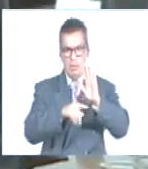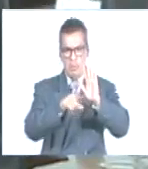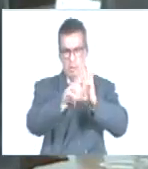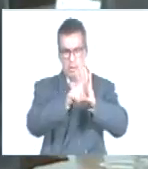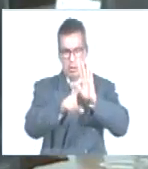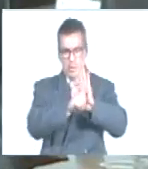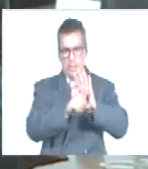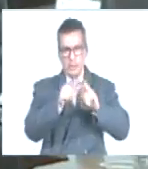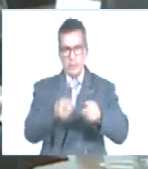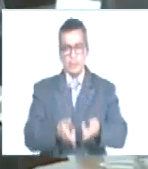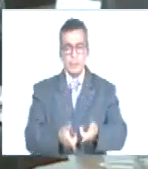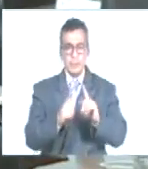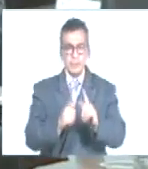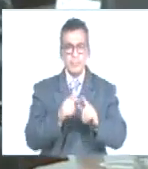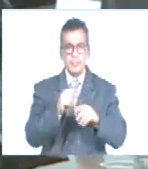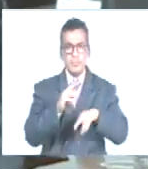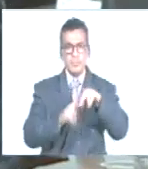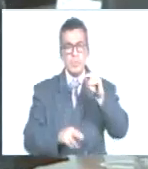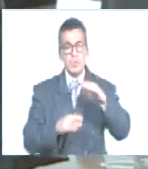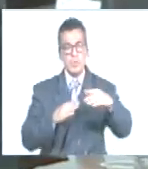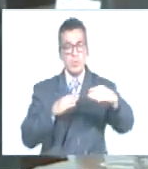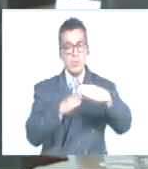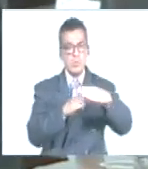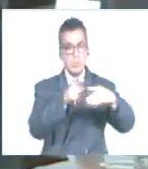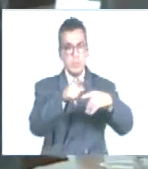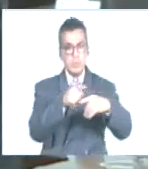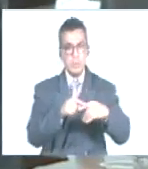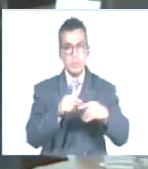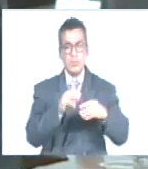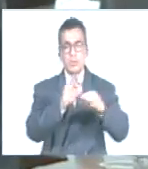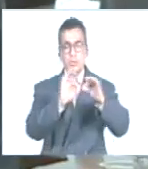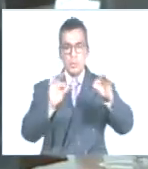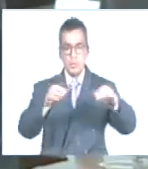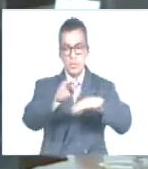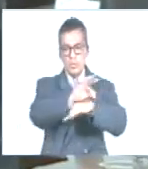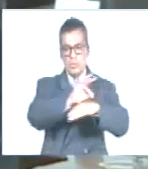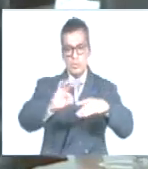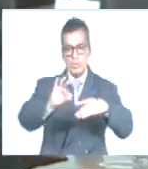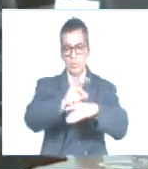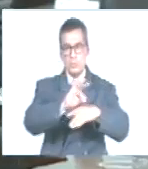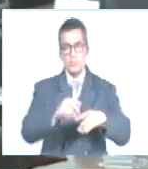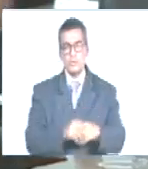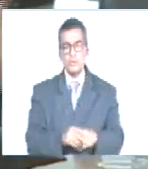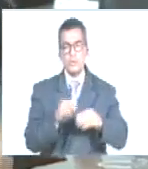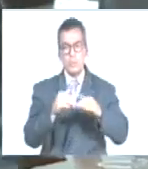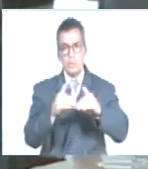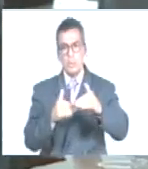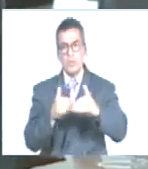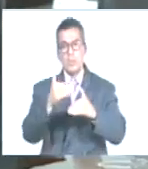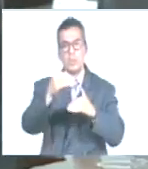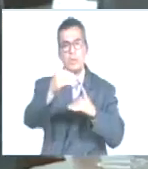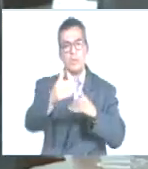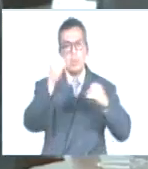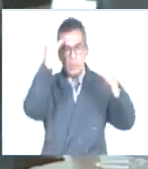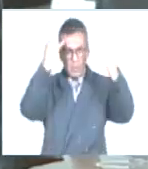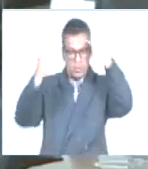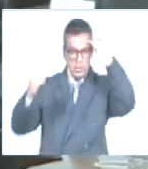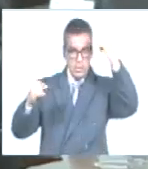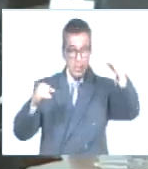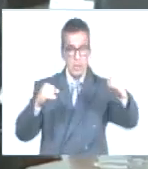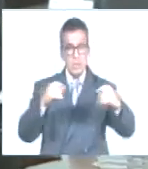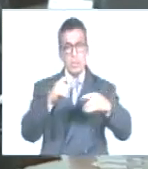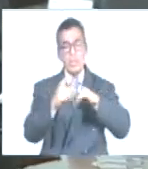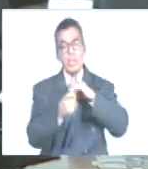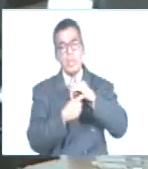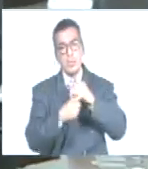permita crear los límites o parámetros en los cuales se extienda la inteligencia artificial, y